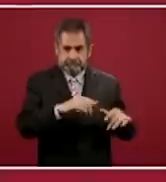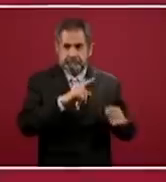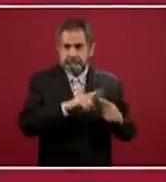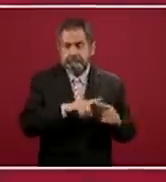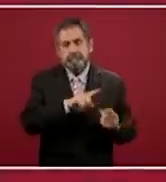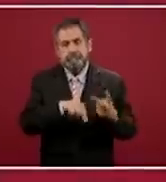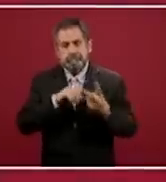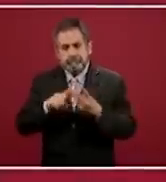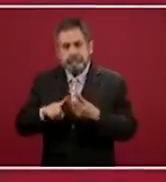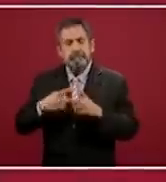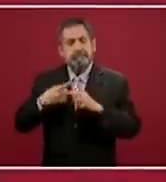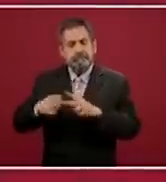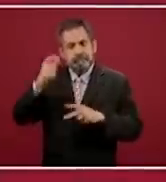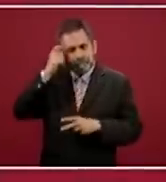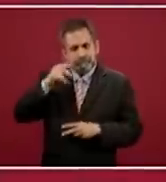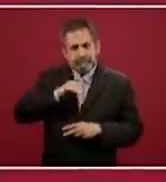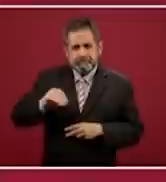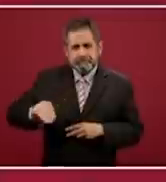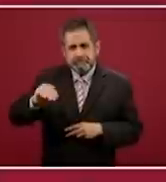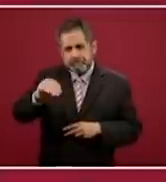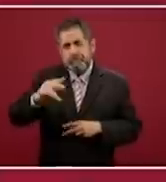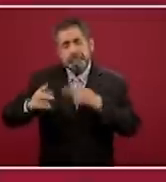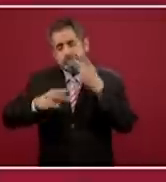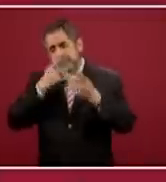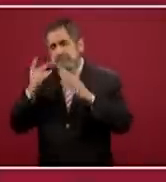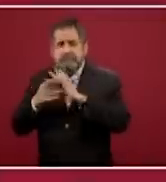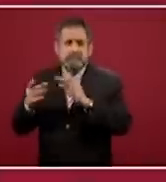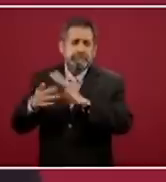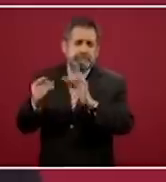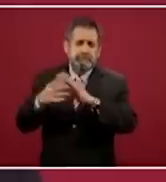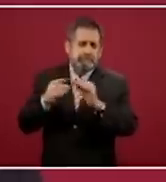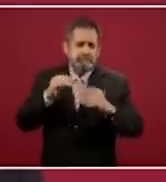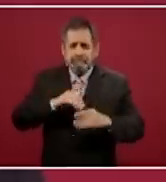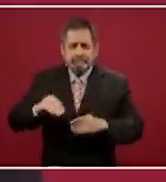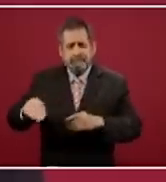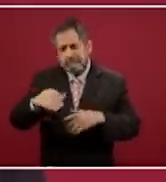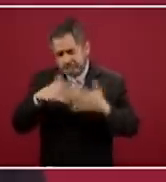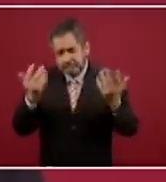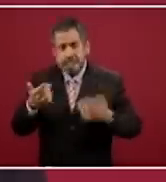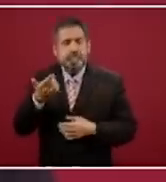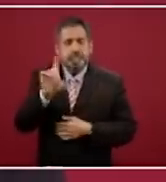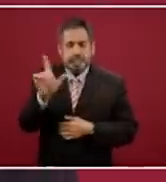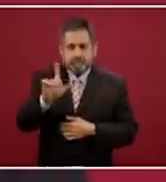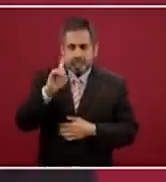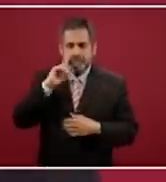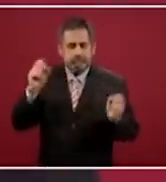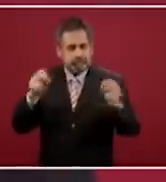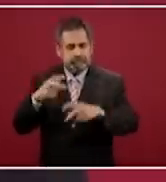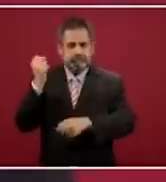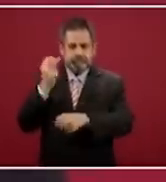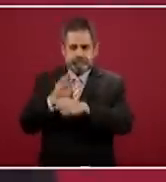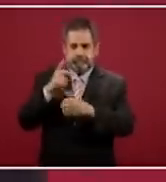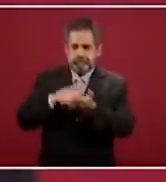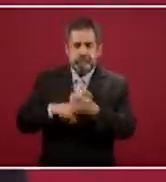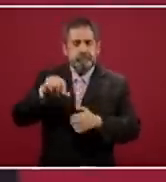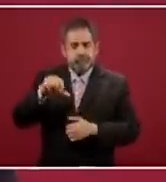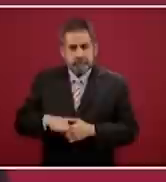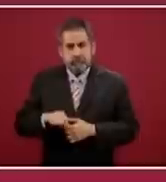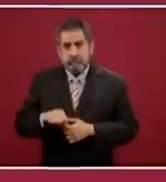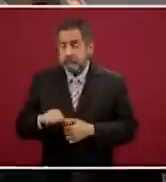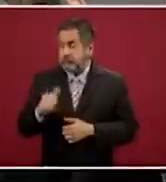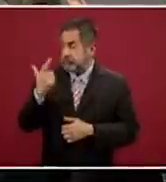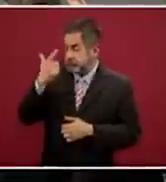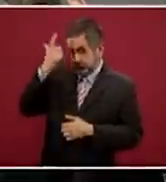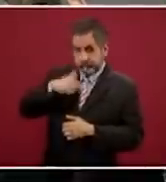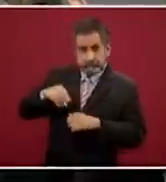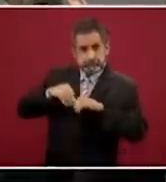una gira y voy a estar hablando todo el tiempo. Y el lunes aquí temprano. Hoy a las 7 de la